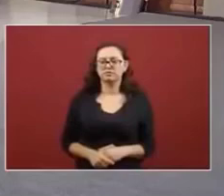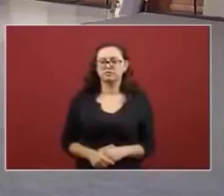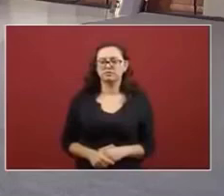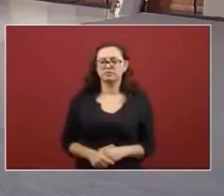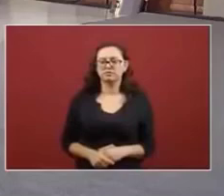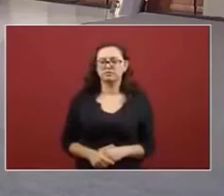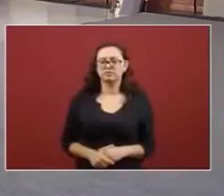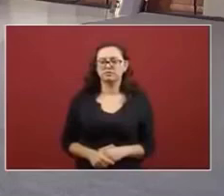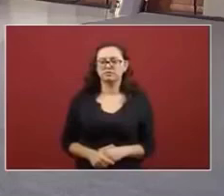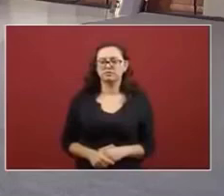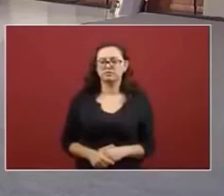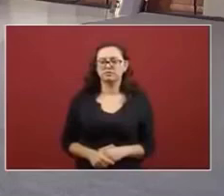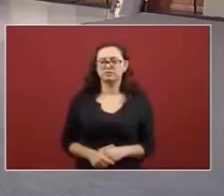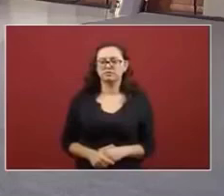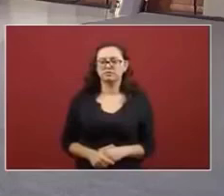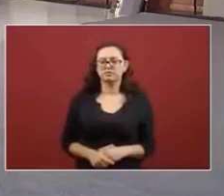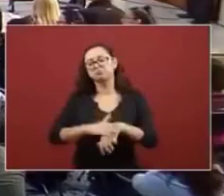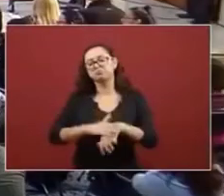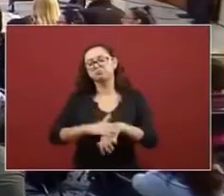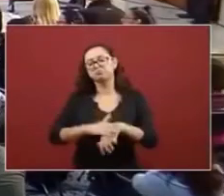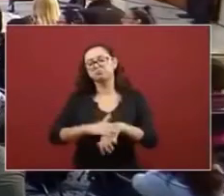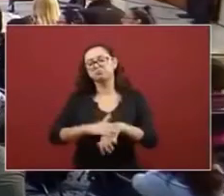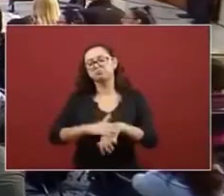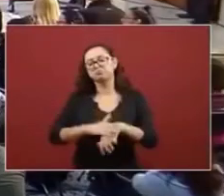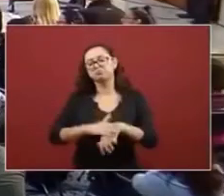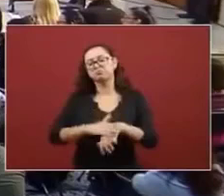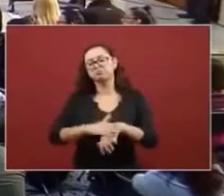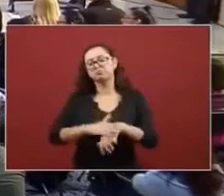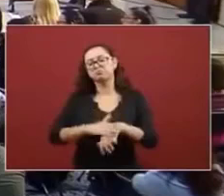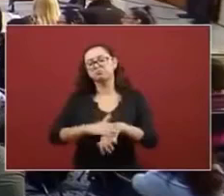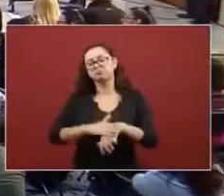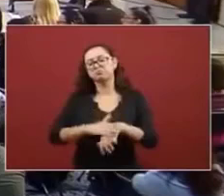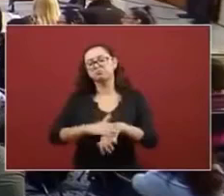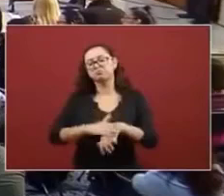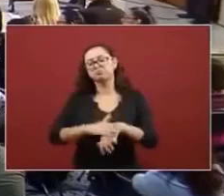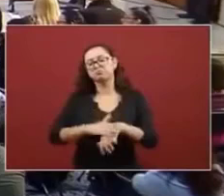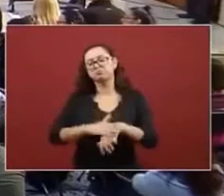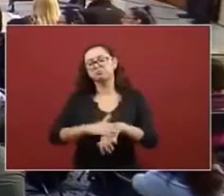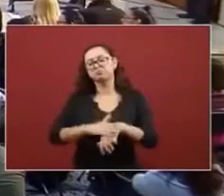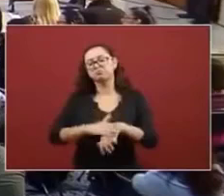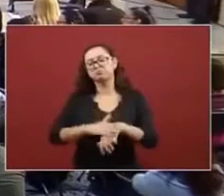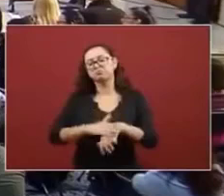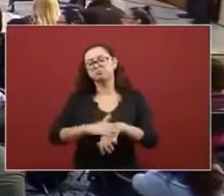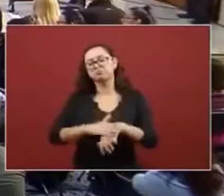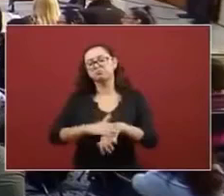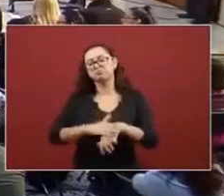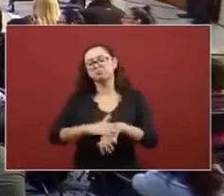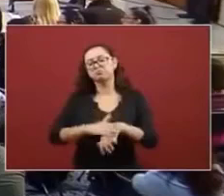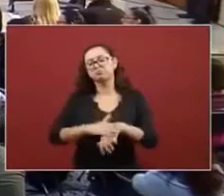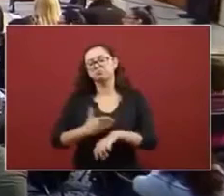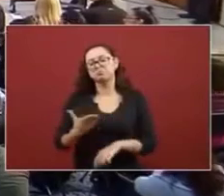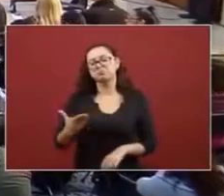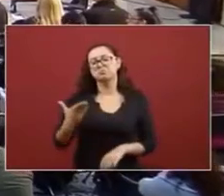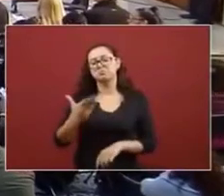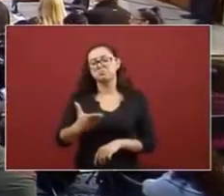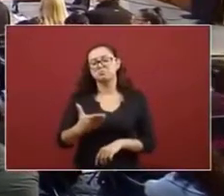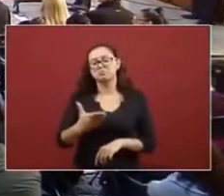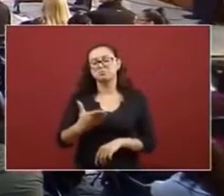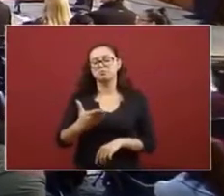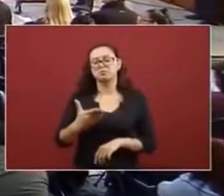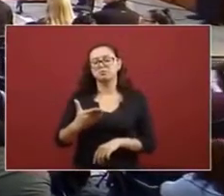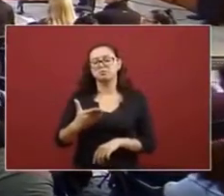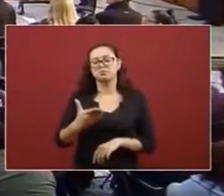que hagan examen ok vamos escuchar qué dice y de ahí vamos a parar ciertos detalles y él está doy mi punto de vista